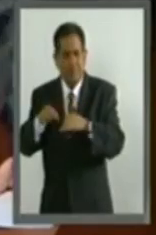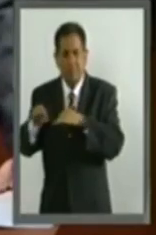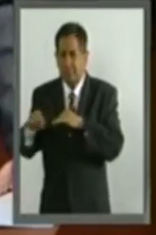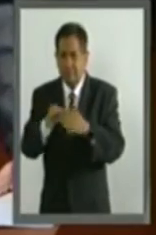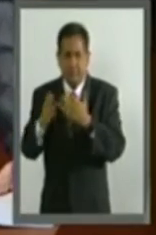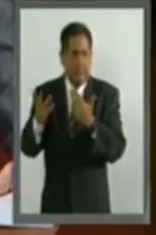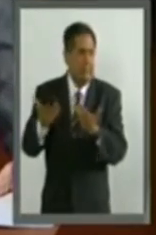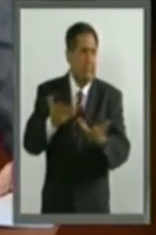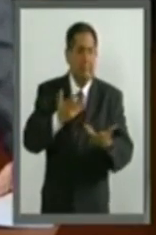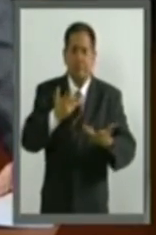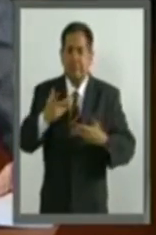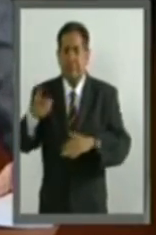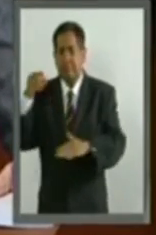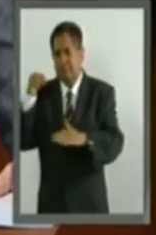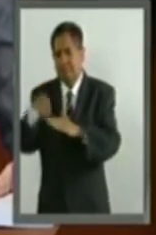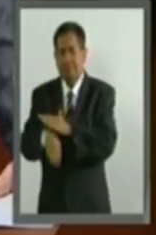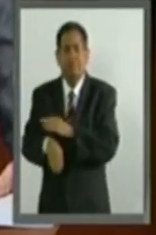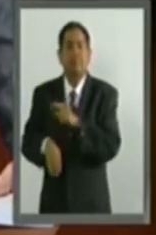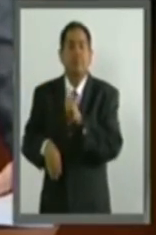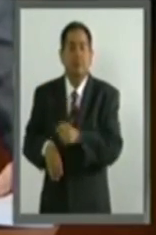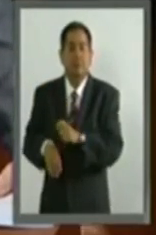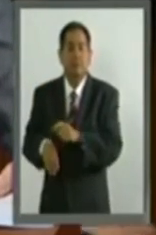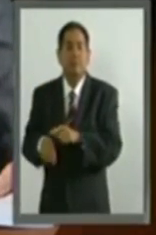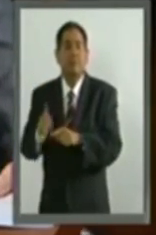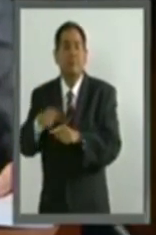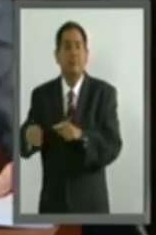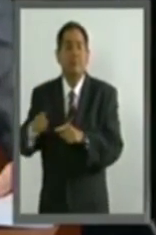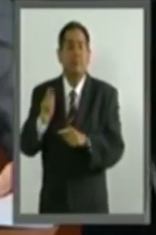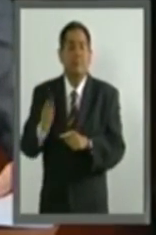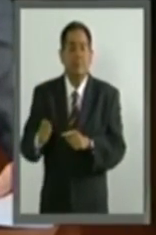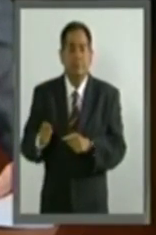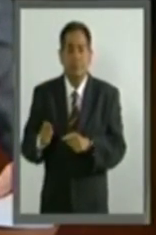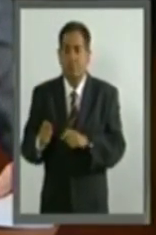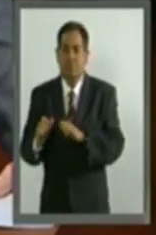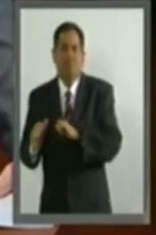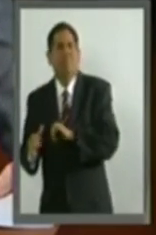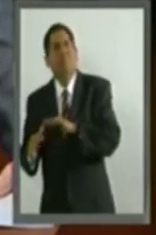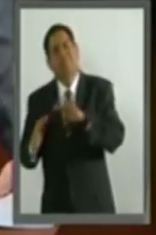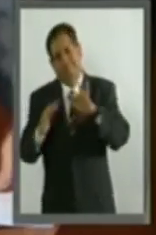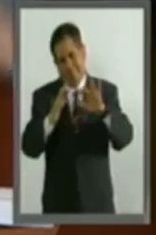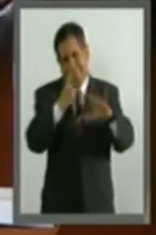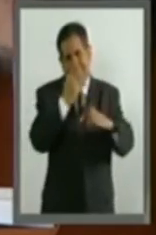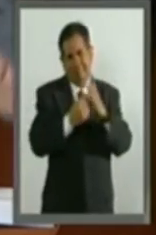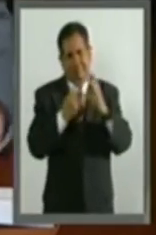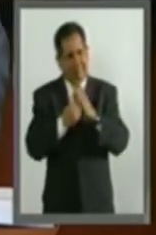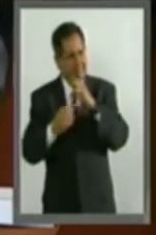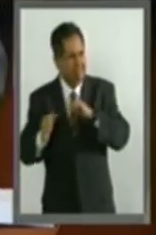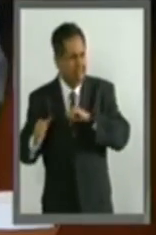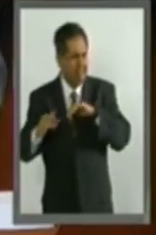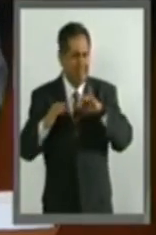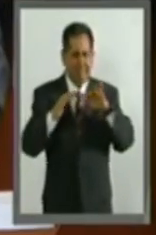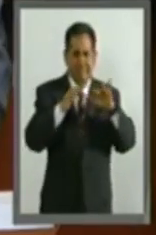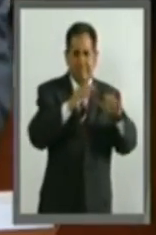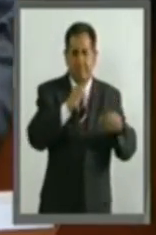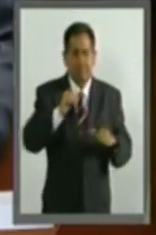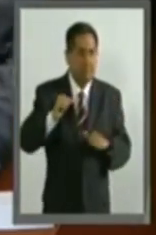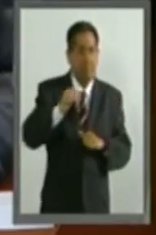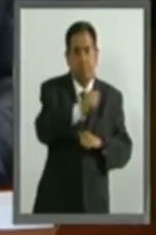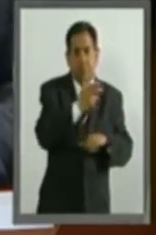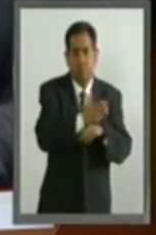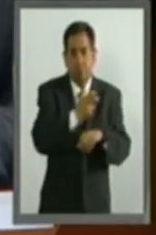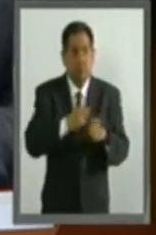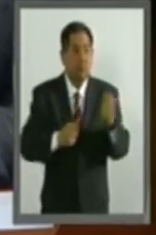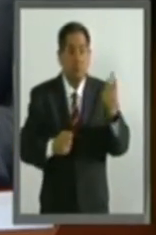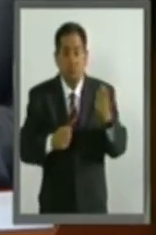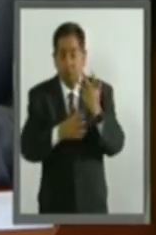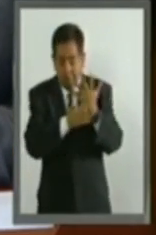en la economía y se tendría así una migración descontrolada para los Estados Unidos. Eso